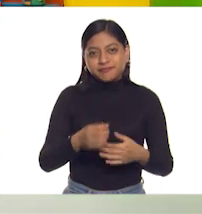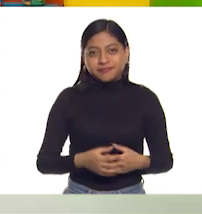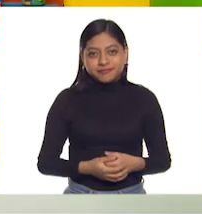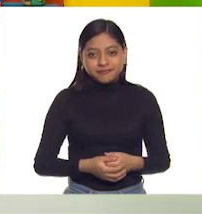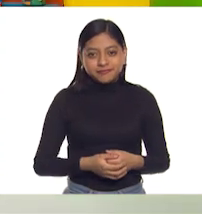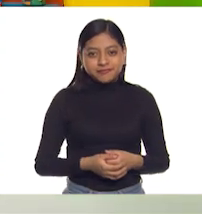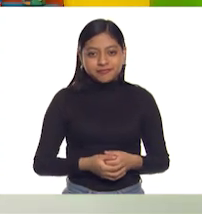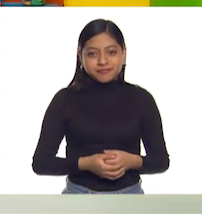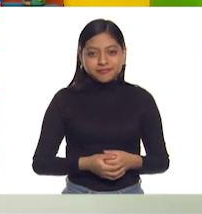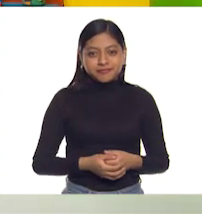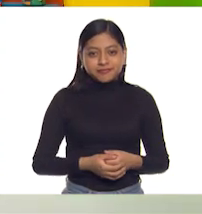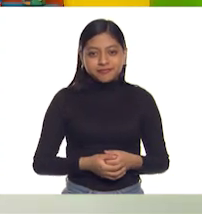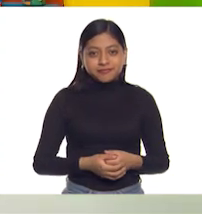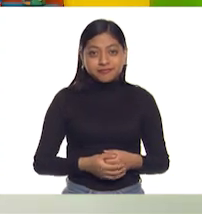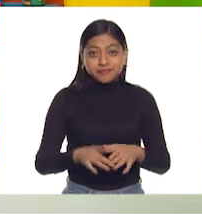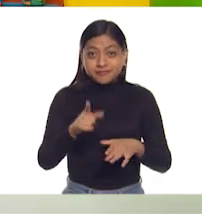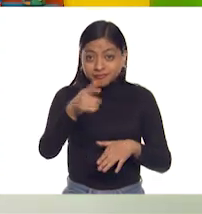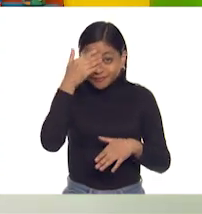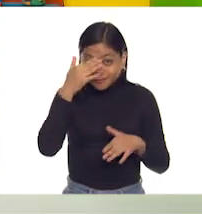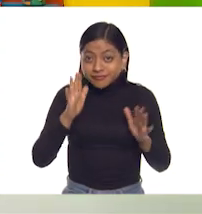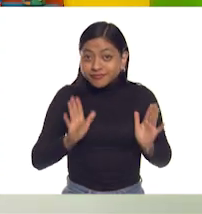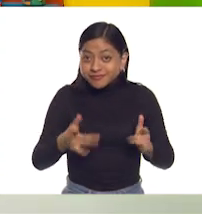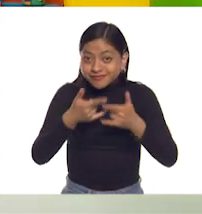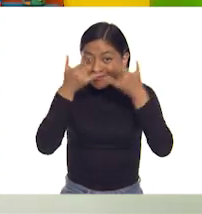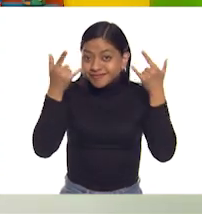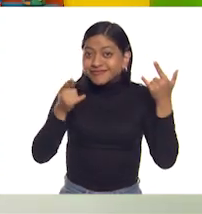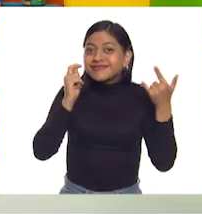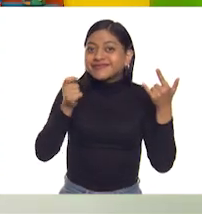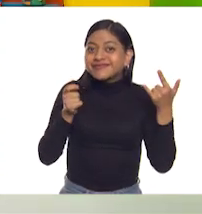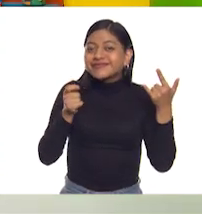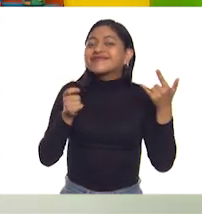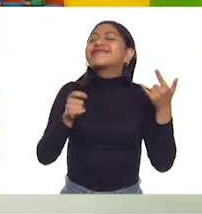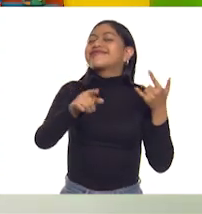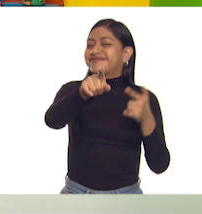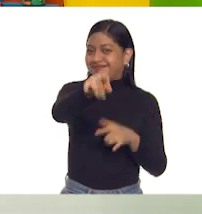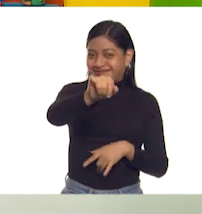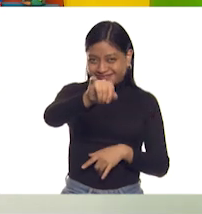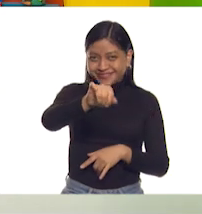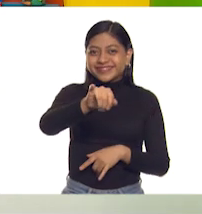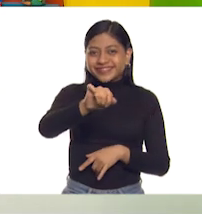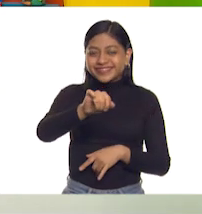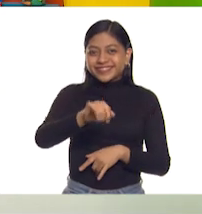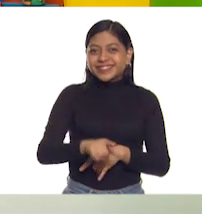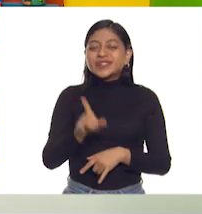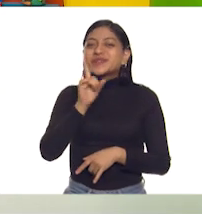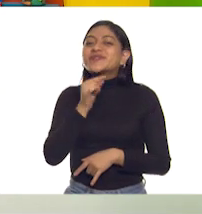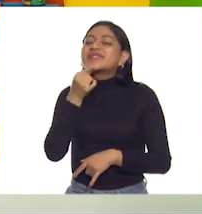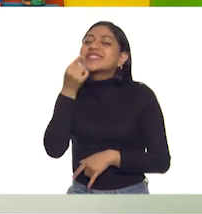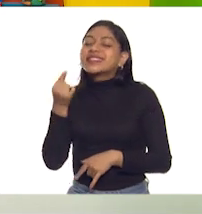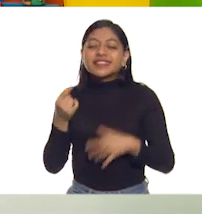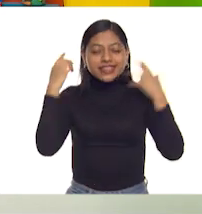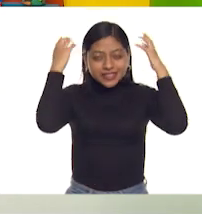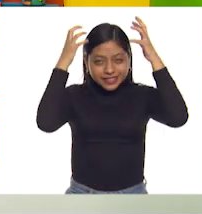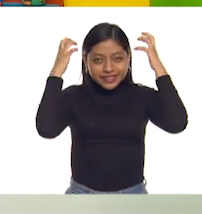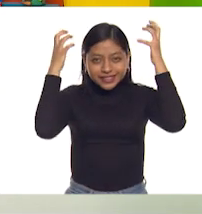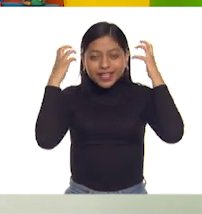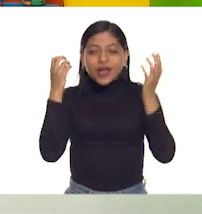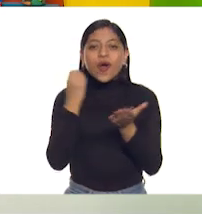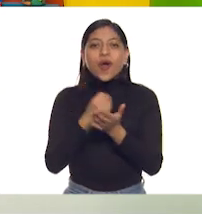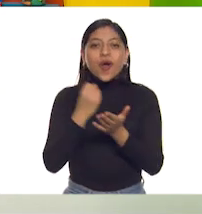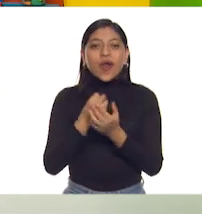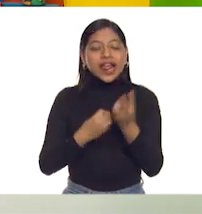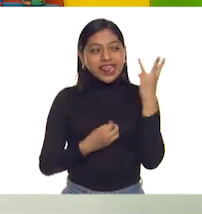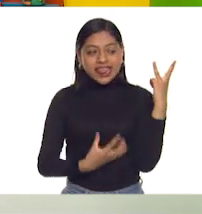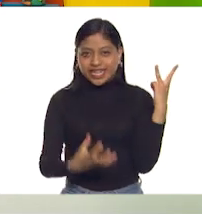¿Ya sabes cuál vamos a contar? ¡Sí! Vamos a narrar Ricitos de Oro y los